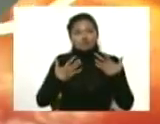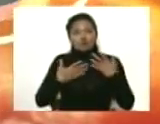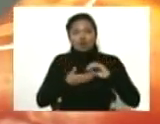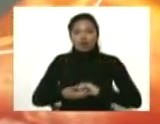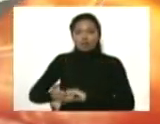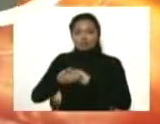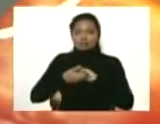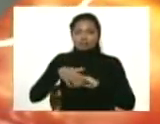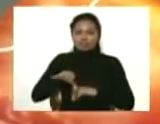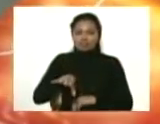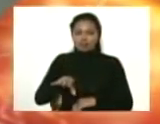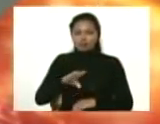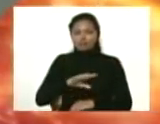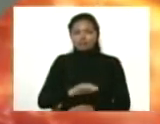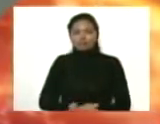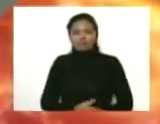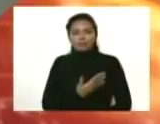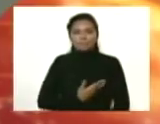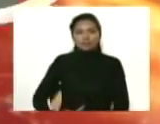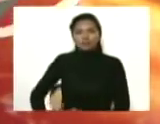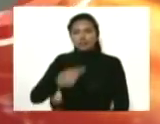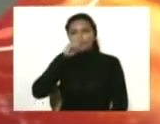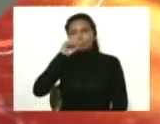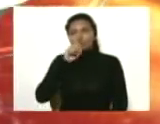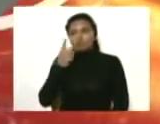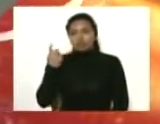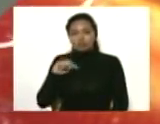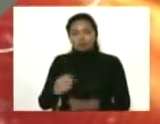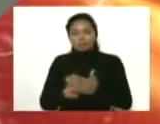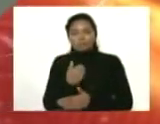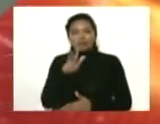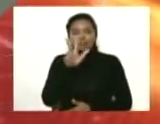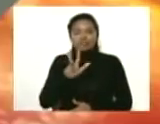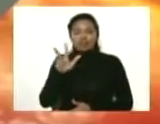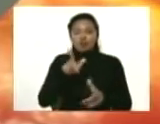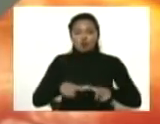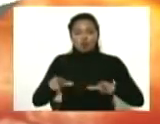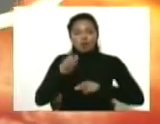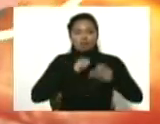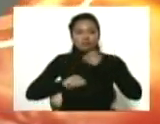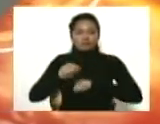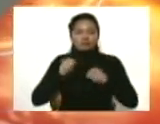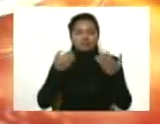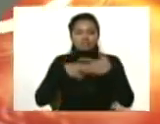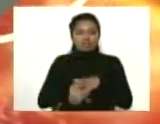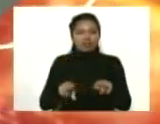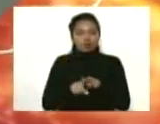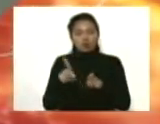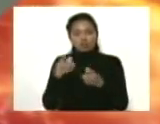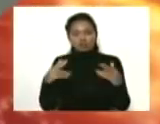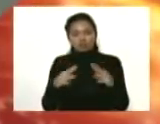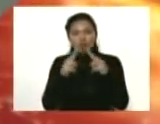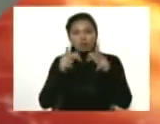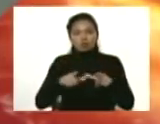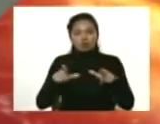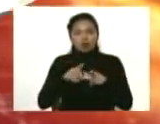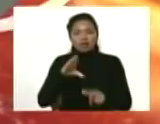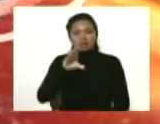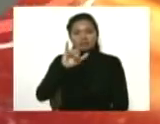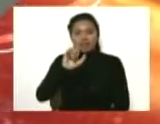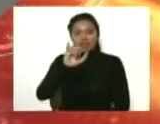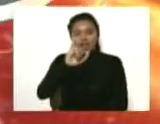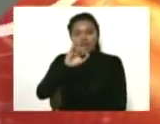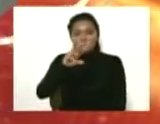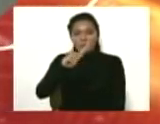Trujillo, mi comandante en jefe, contamos con tres áreas de defensa integral, una que se encuentra en La Ceiba y cubre el